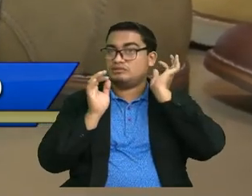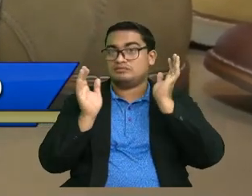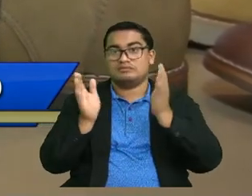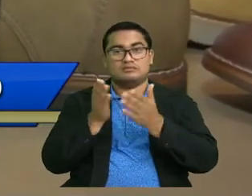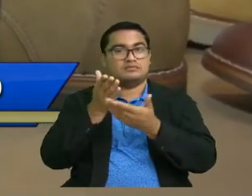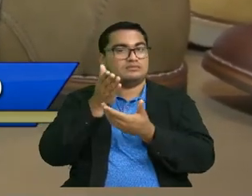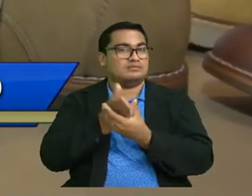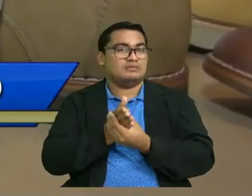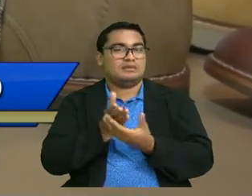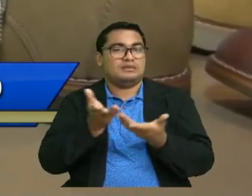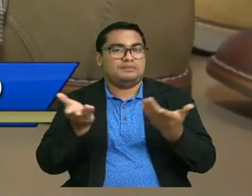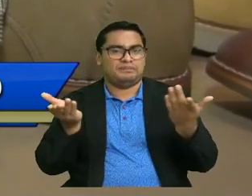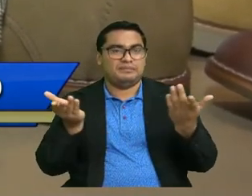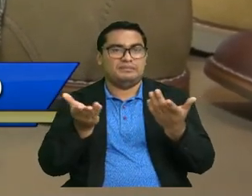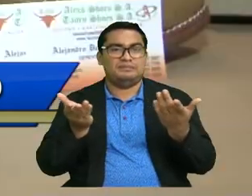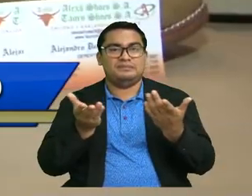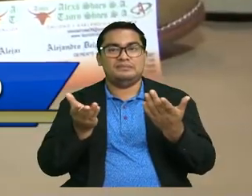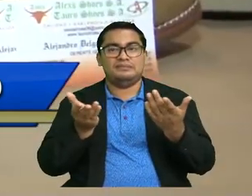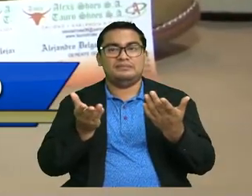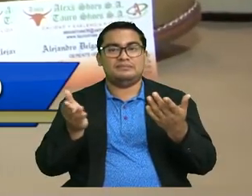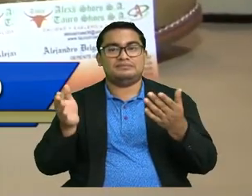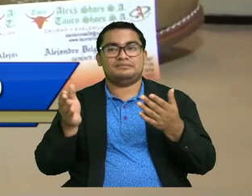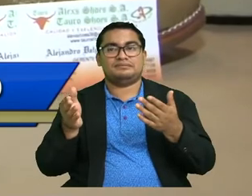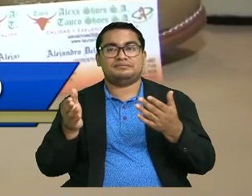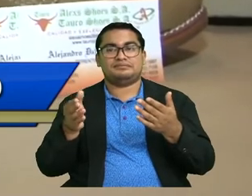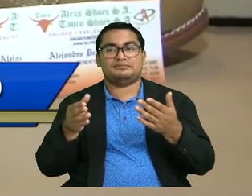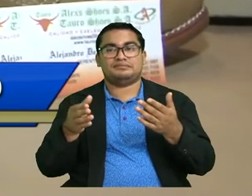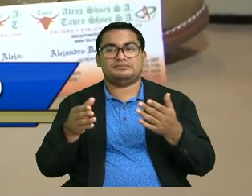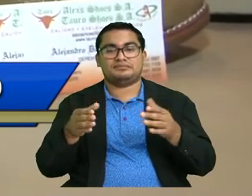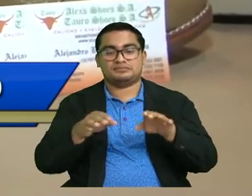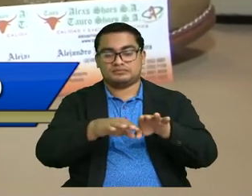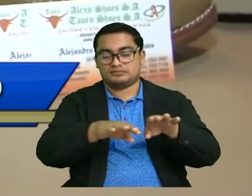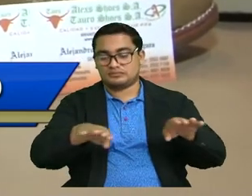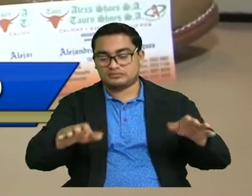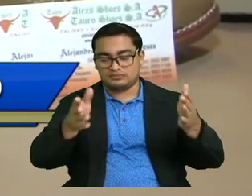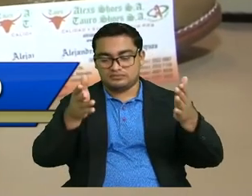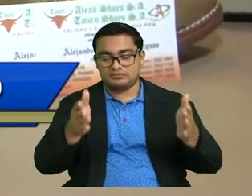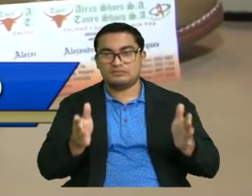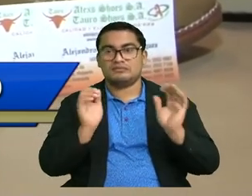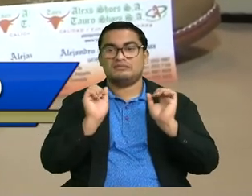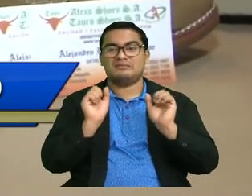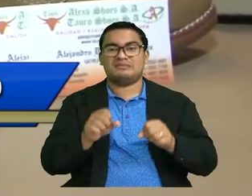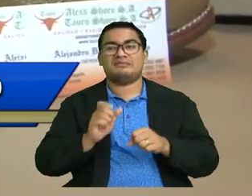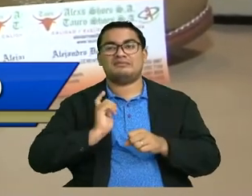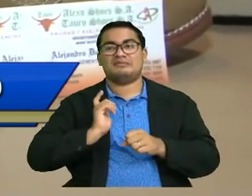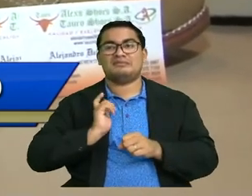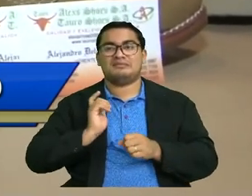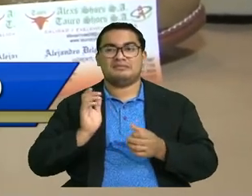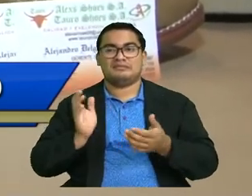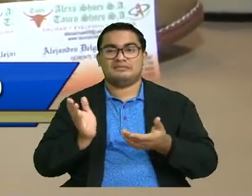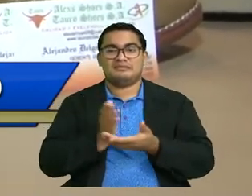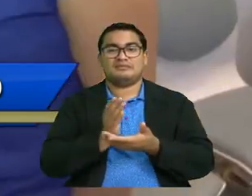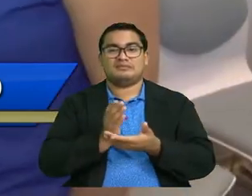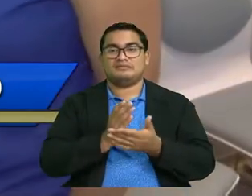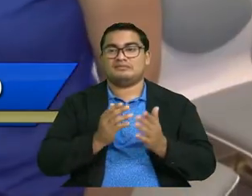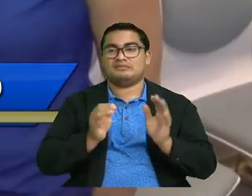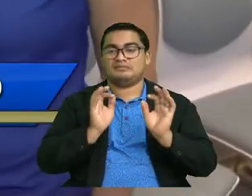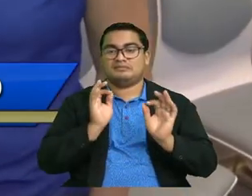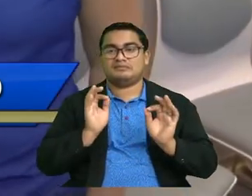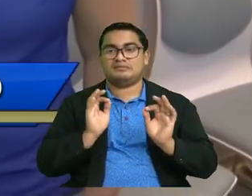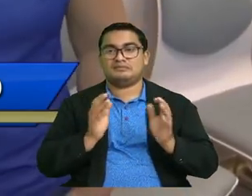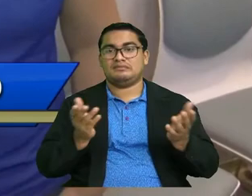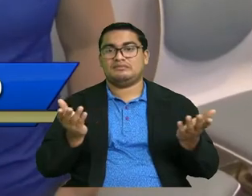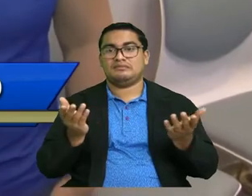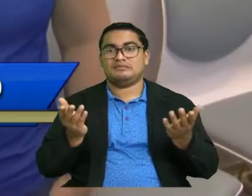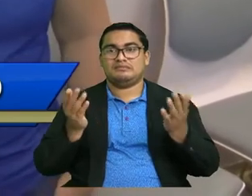claro, en un espacio para poner en el escritorio, para poder tener tu cuaderno de notas y verte caché en una